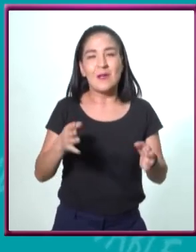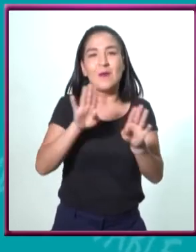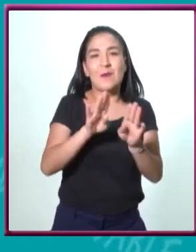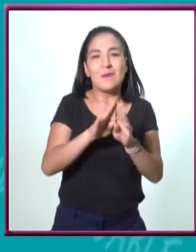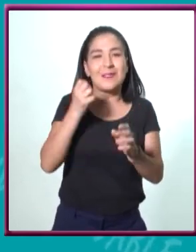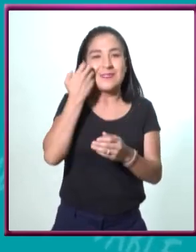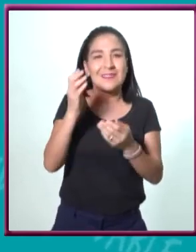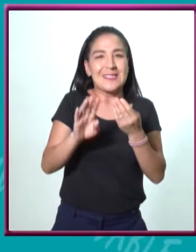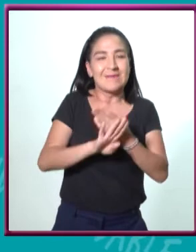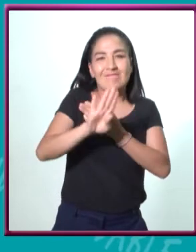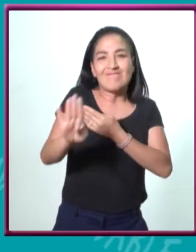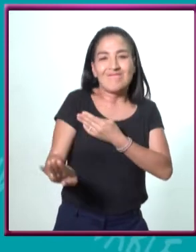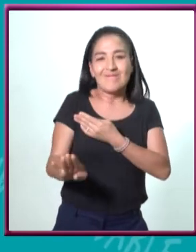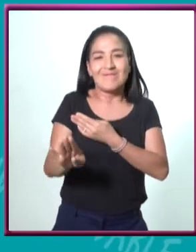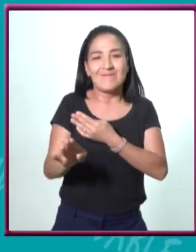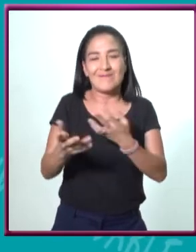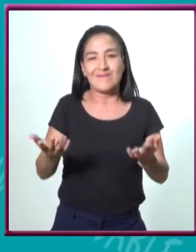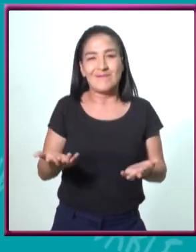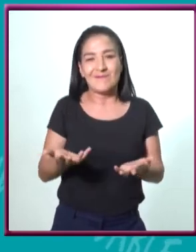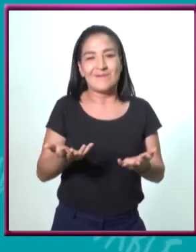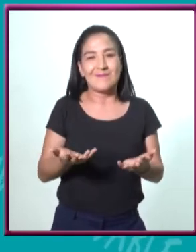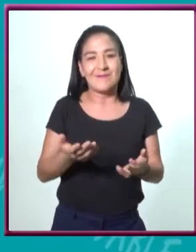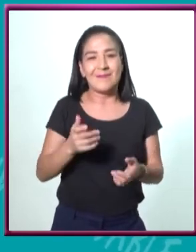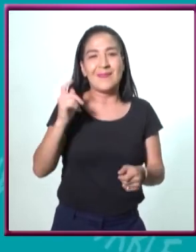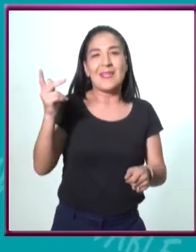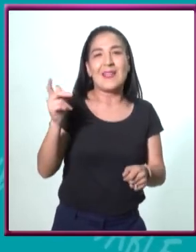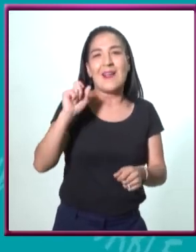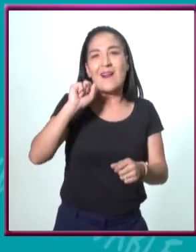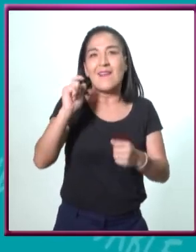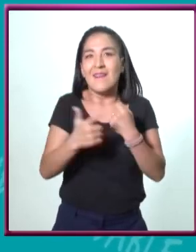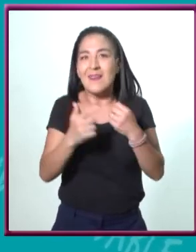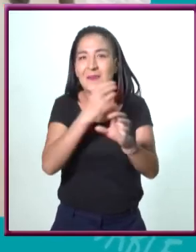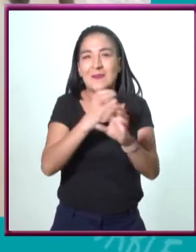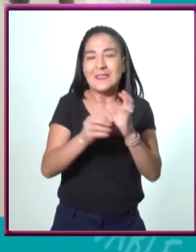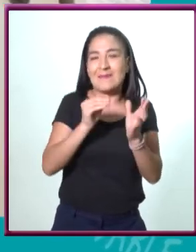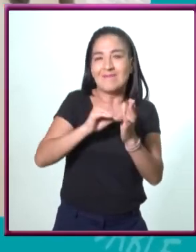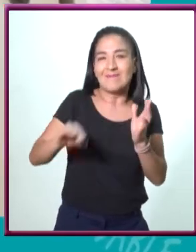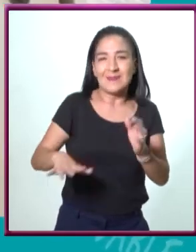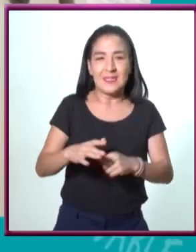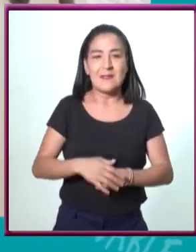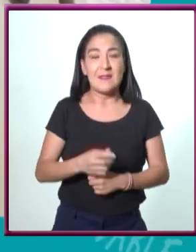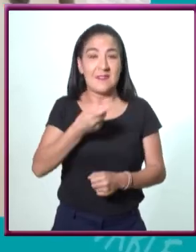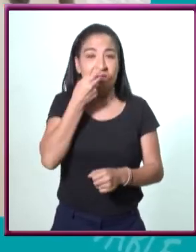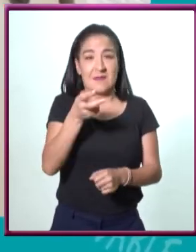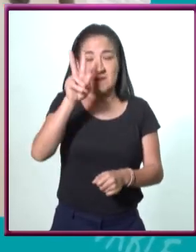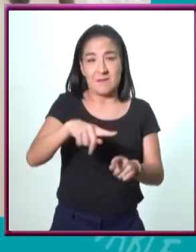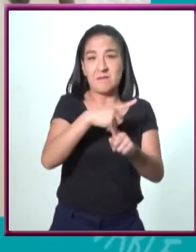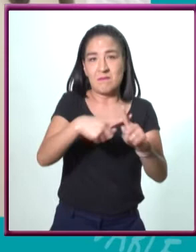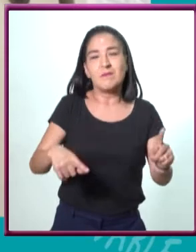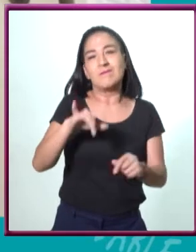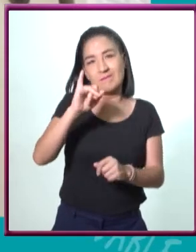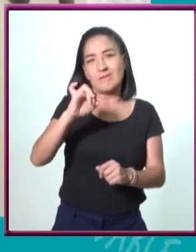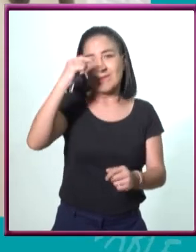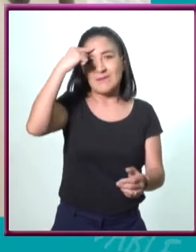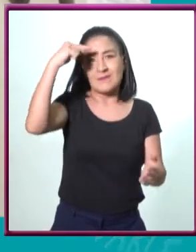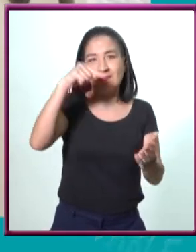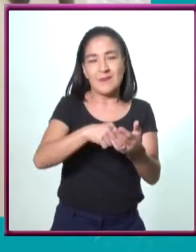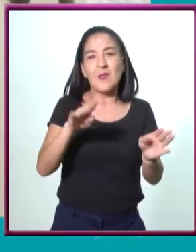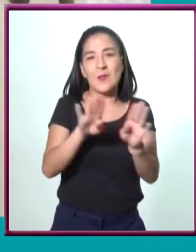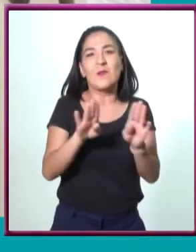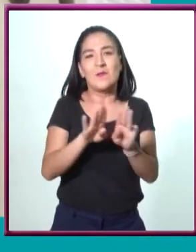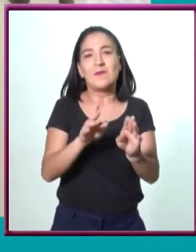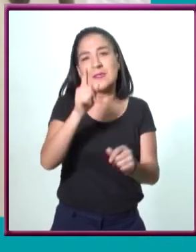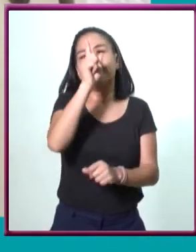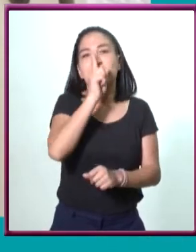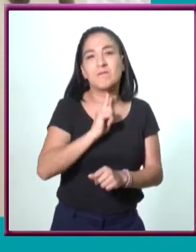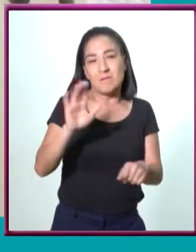o evitando decir que pasaron tales cosas. Decir una verdad a medias sí creo que